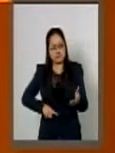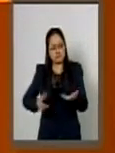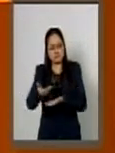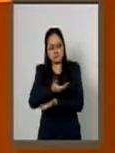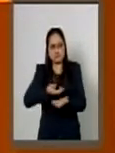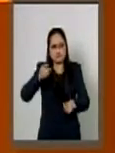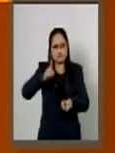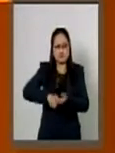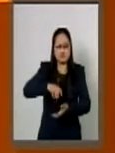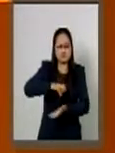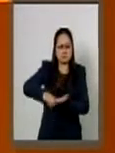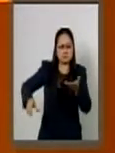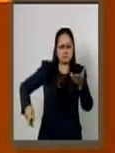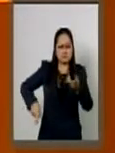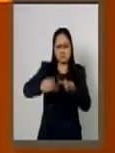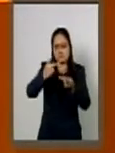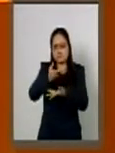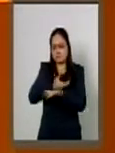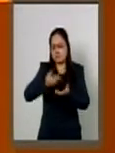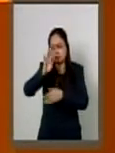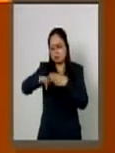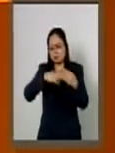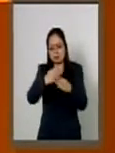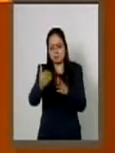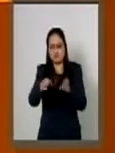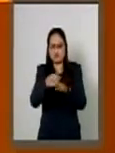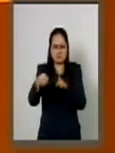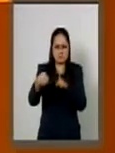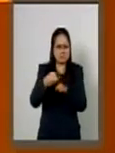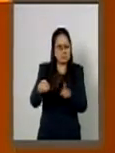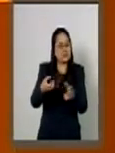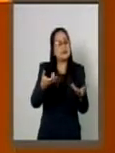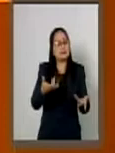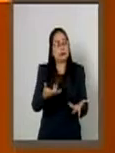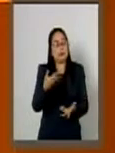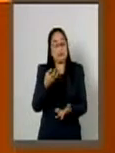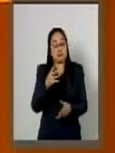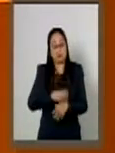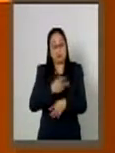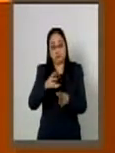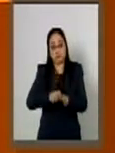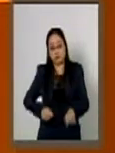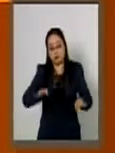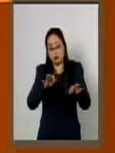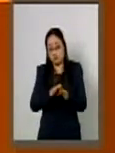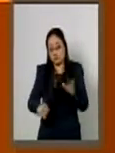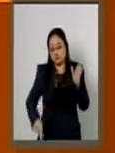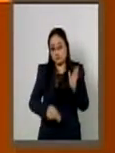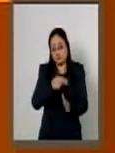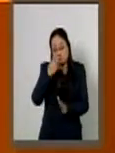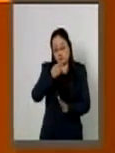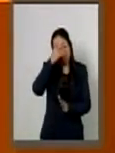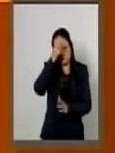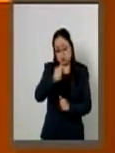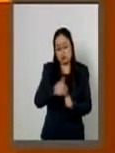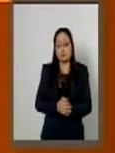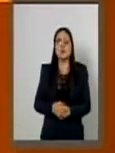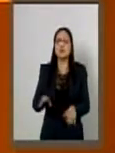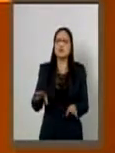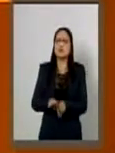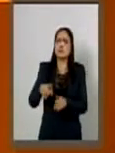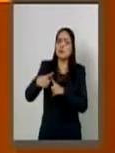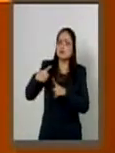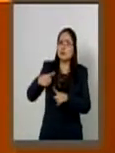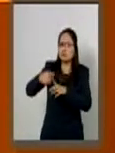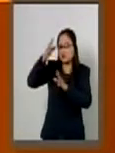comercio mundial, ha sido el pragmatismo, la diplomacia, la experiencia de otros